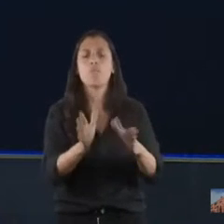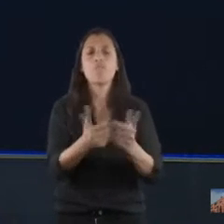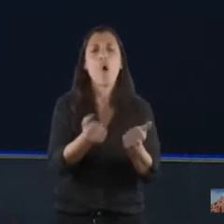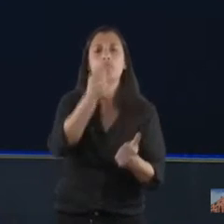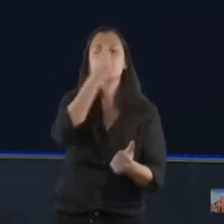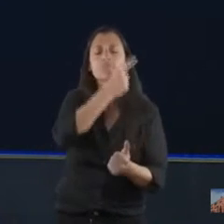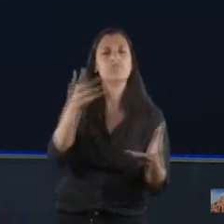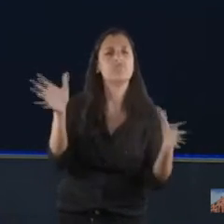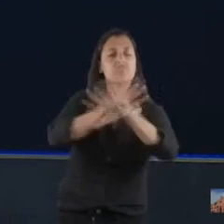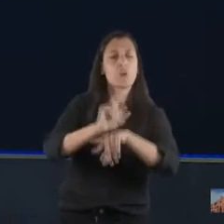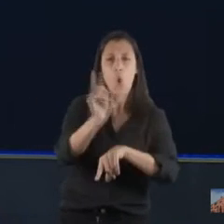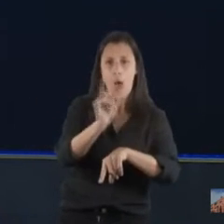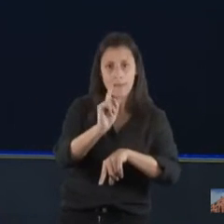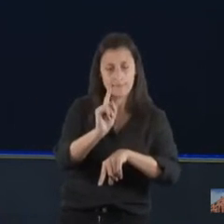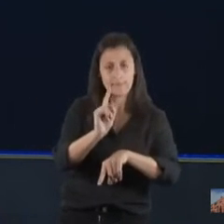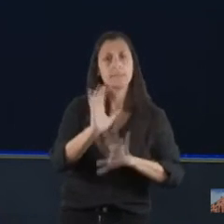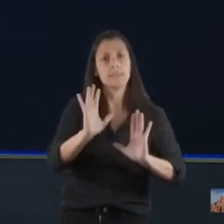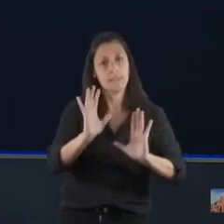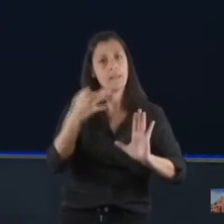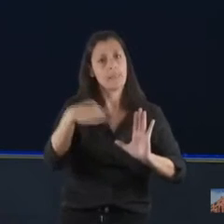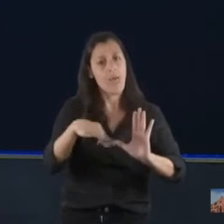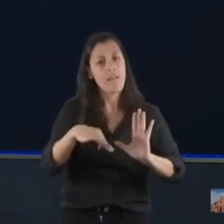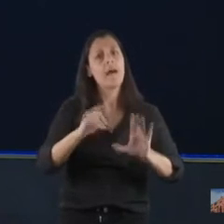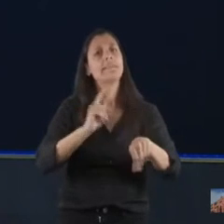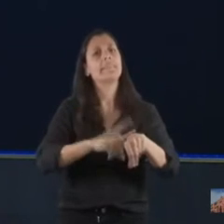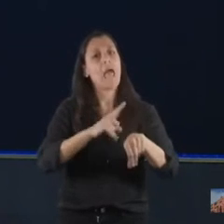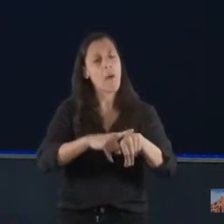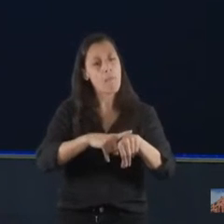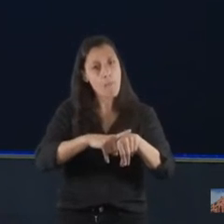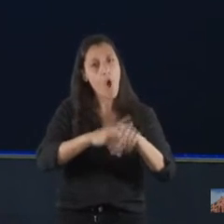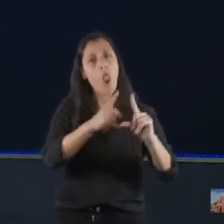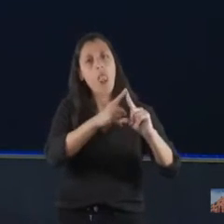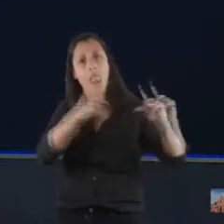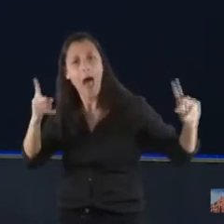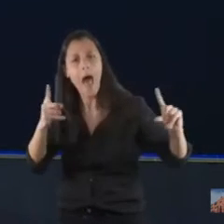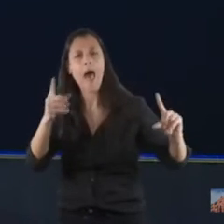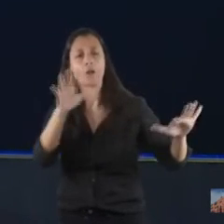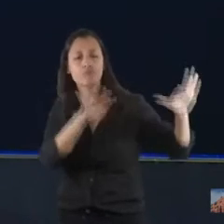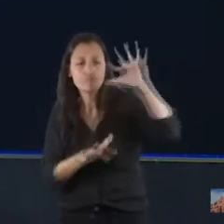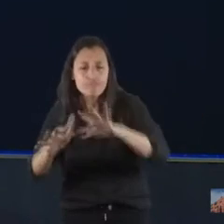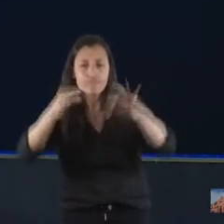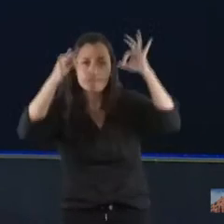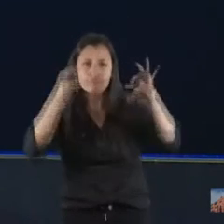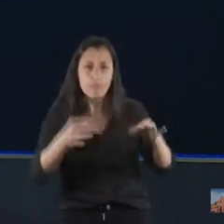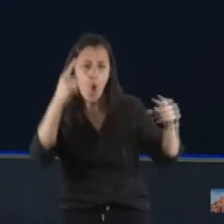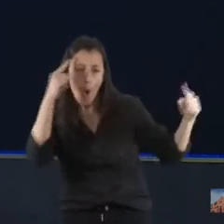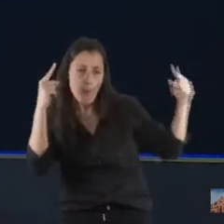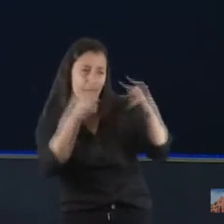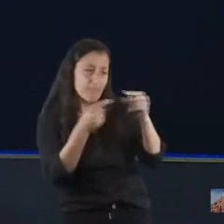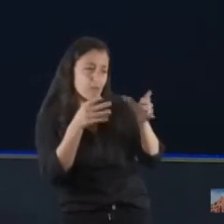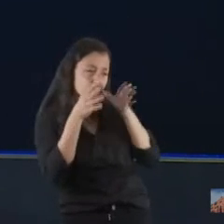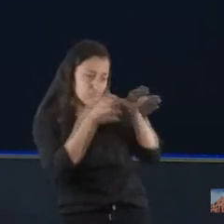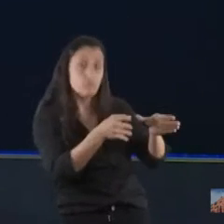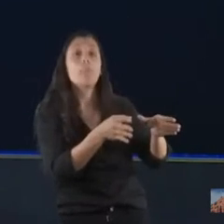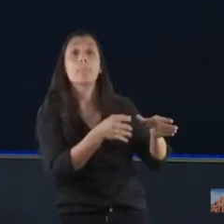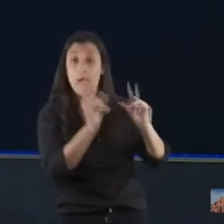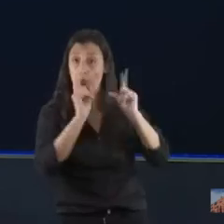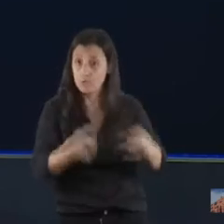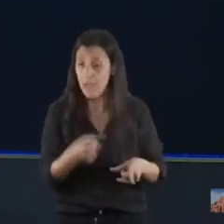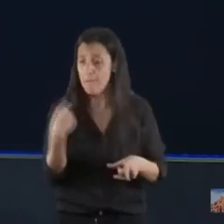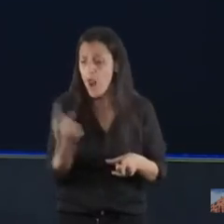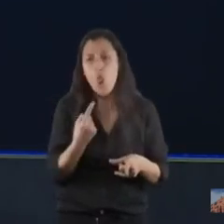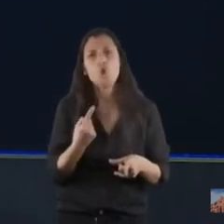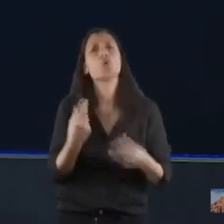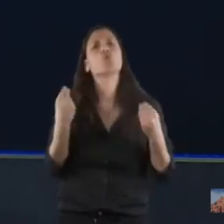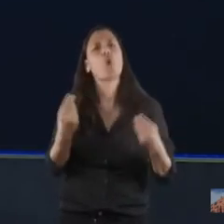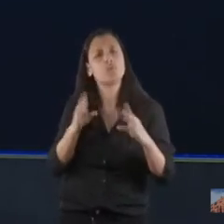dos se hacen en un plazo y se hacen con objetivos pero también además se hacen sobre la base